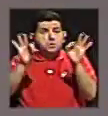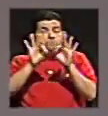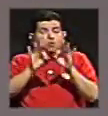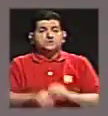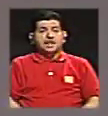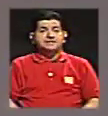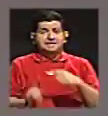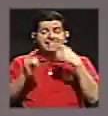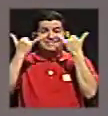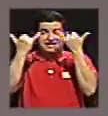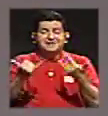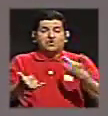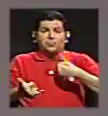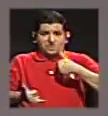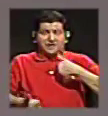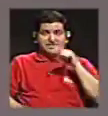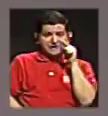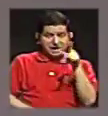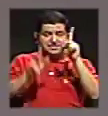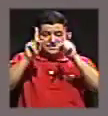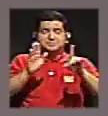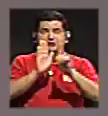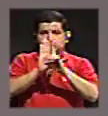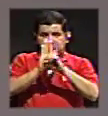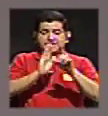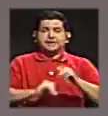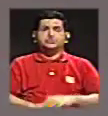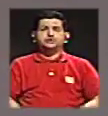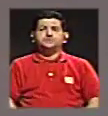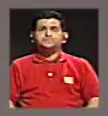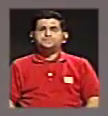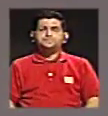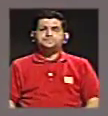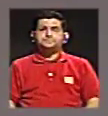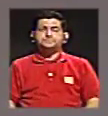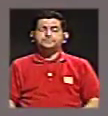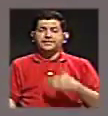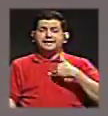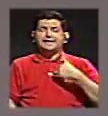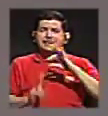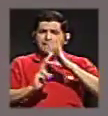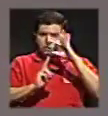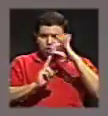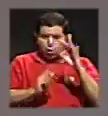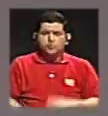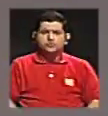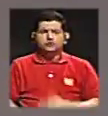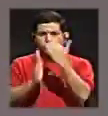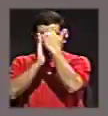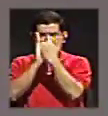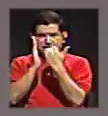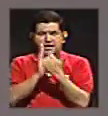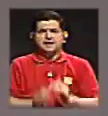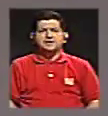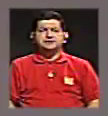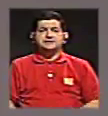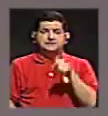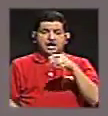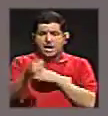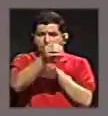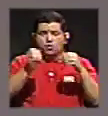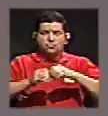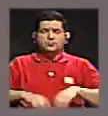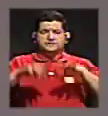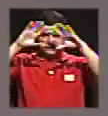que a partir de ahora tengan ese ese derecho e tenían la posibilidad de empadronarse dirigiéndose al consulado